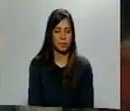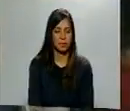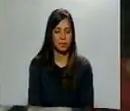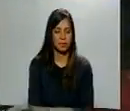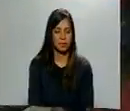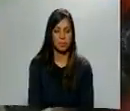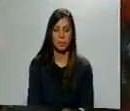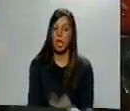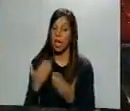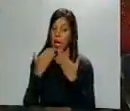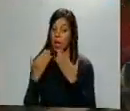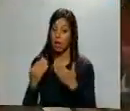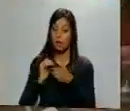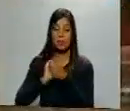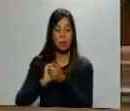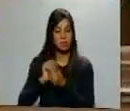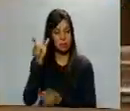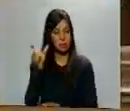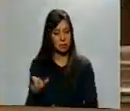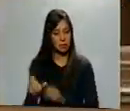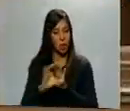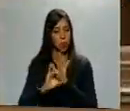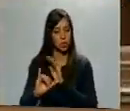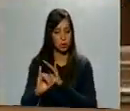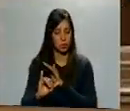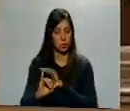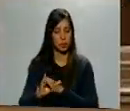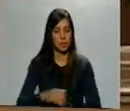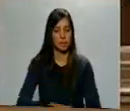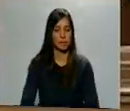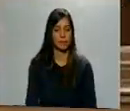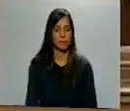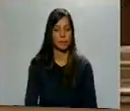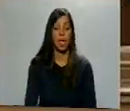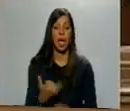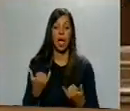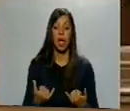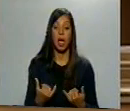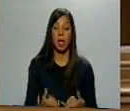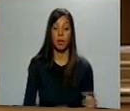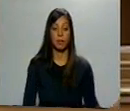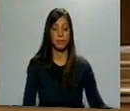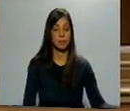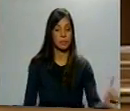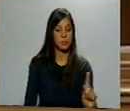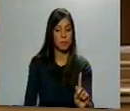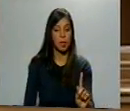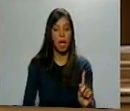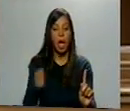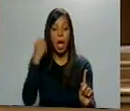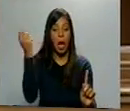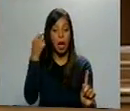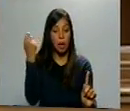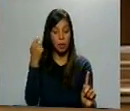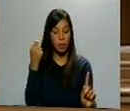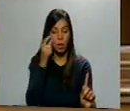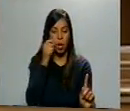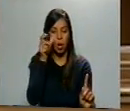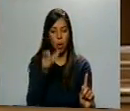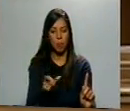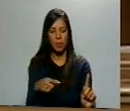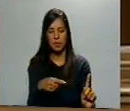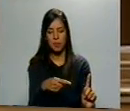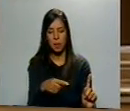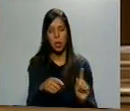Muchas gracias, constituyente Alemán. Voy a dar la palabra a un constituyente del estado Apure, a Orlando